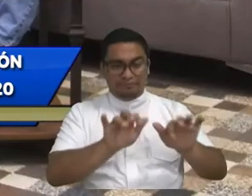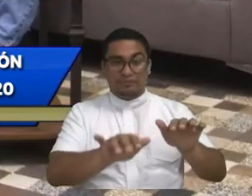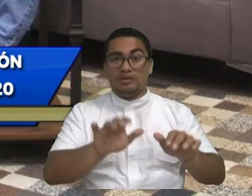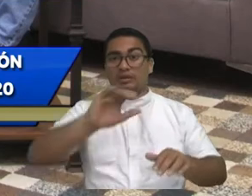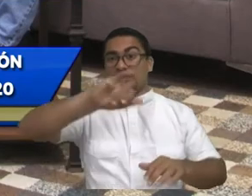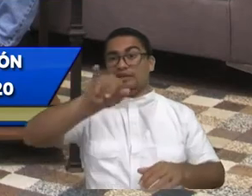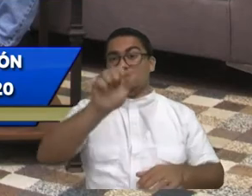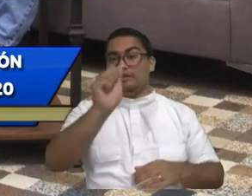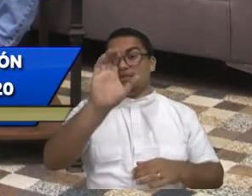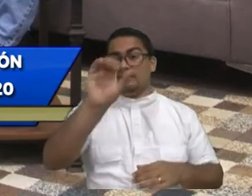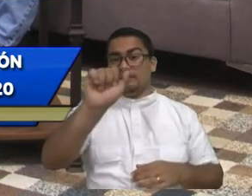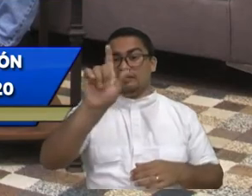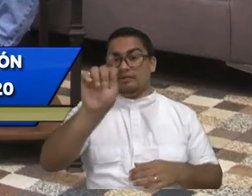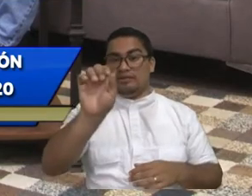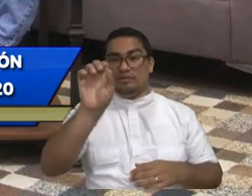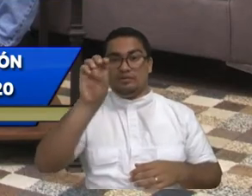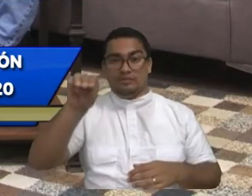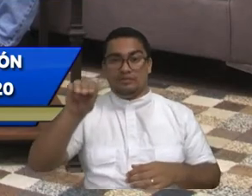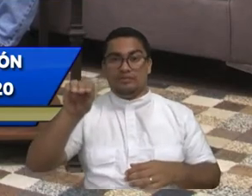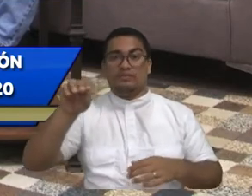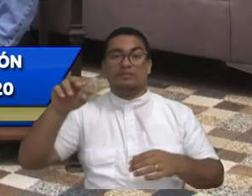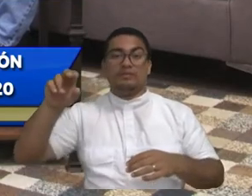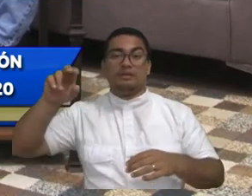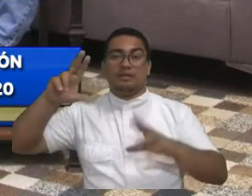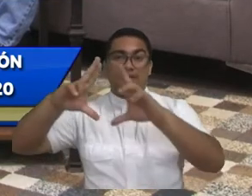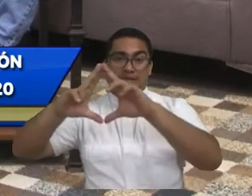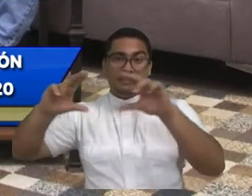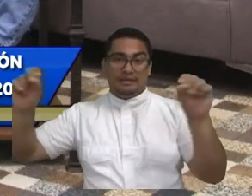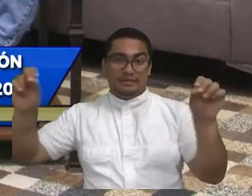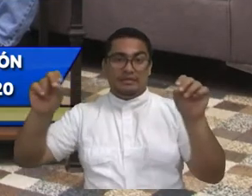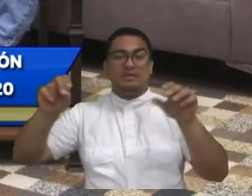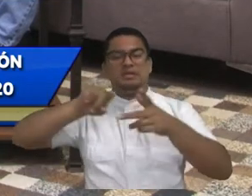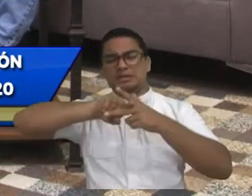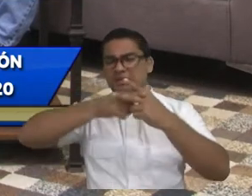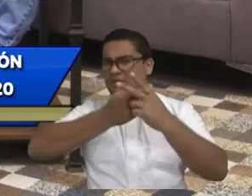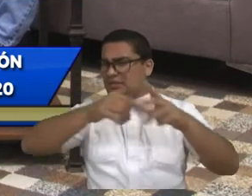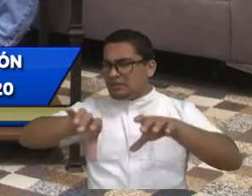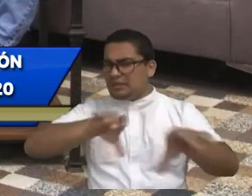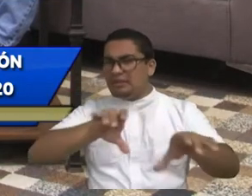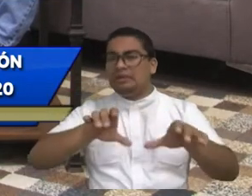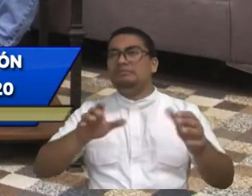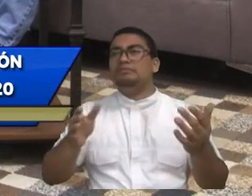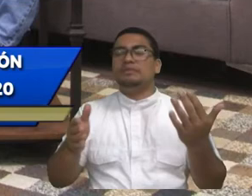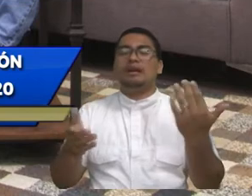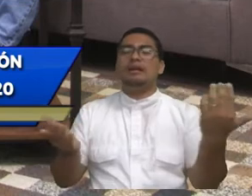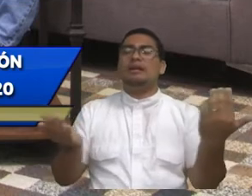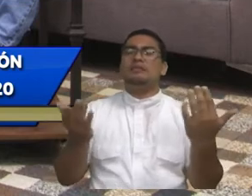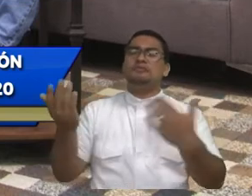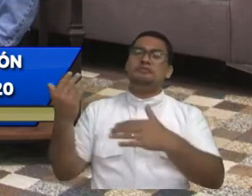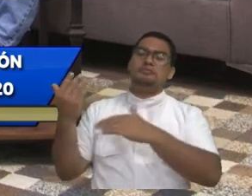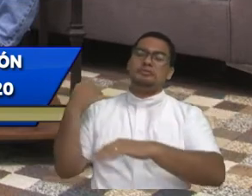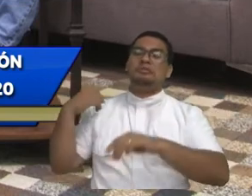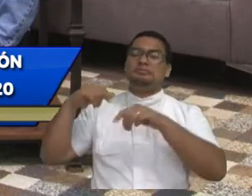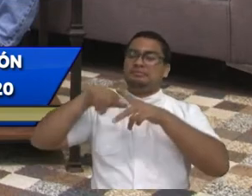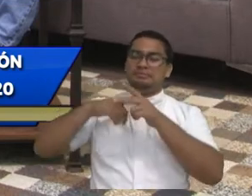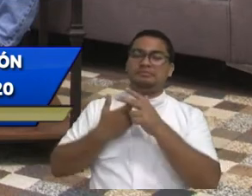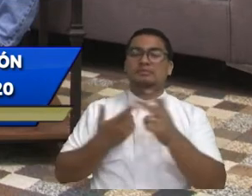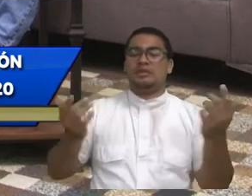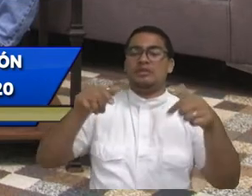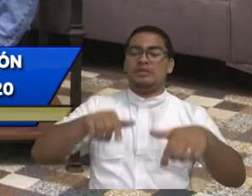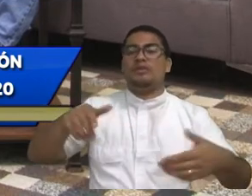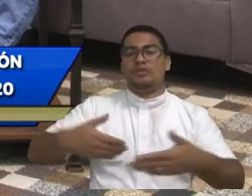estamos ya tres años desde que inició como un evento pero ahora es una plataforma de promoción de la